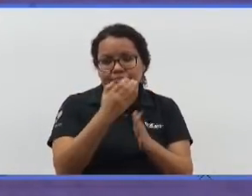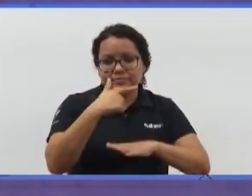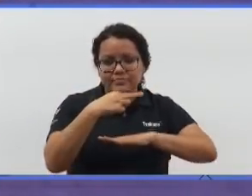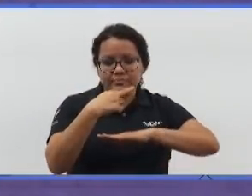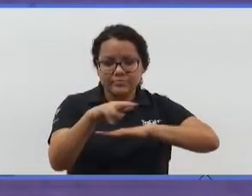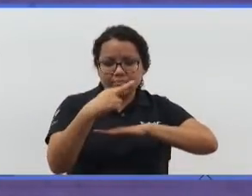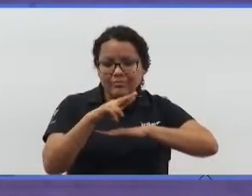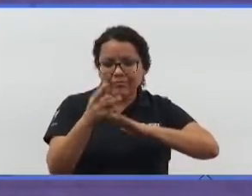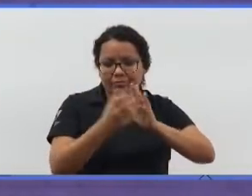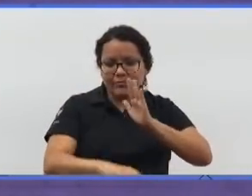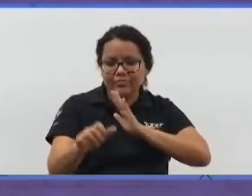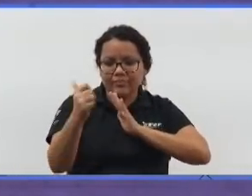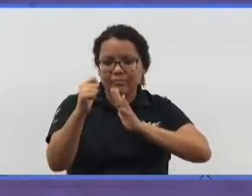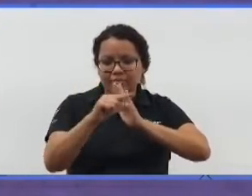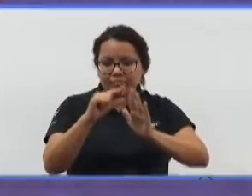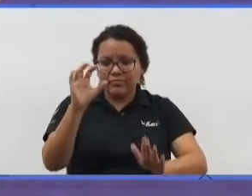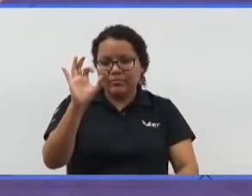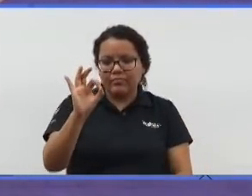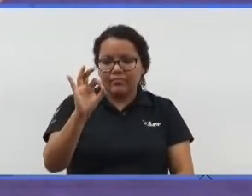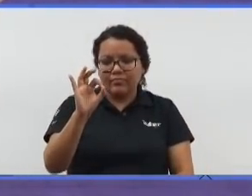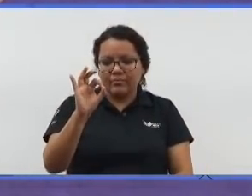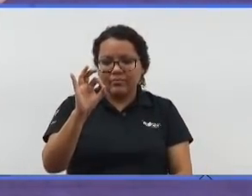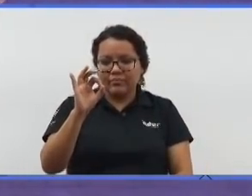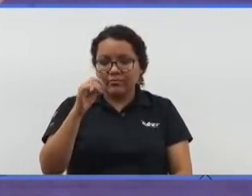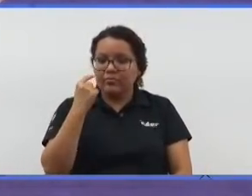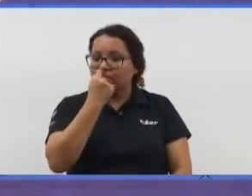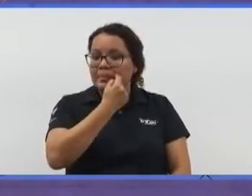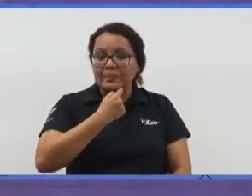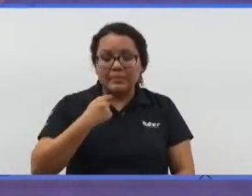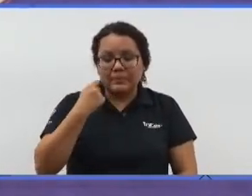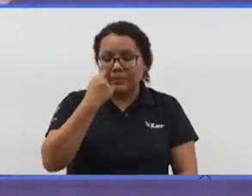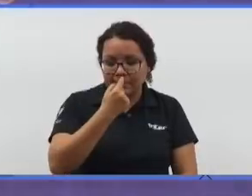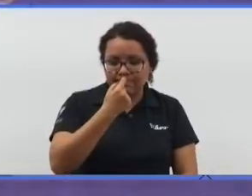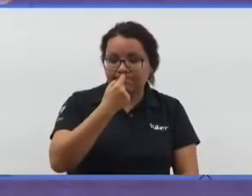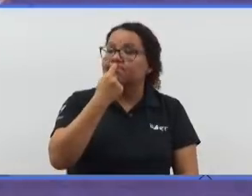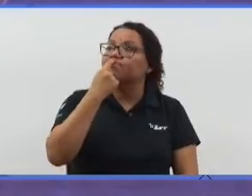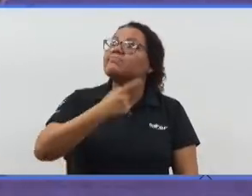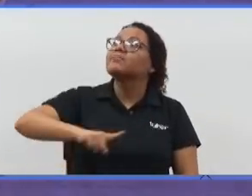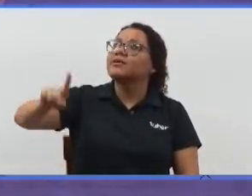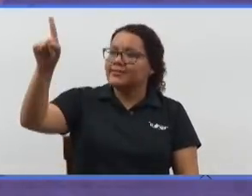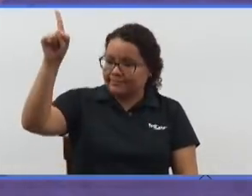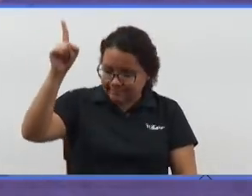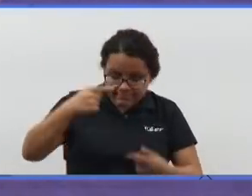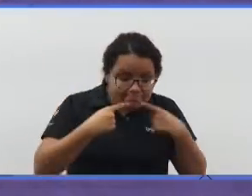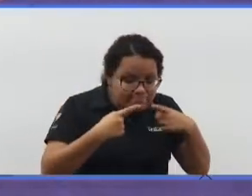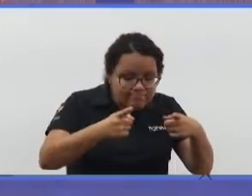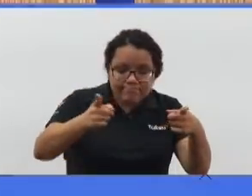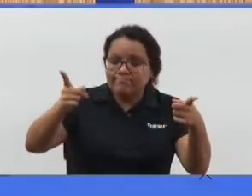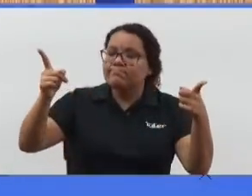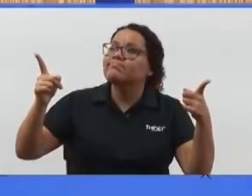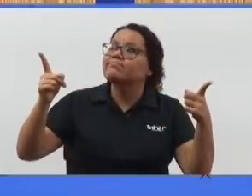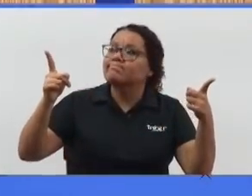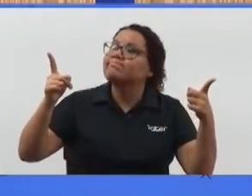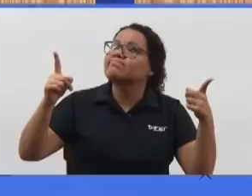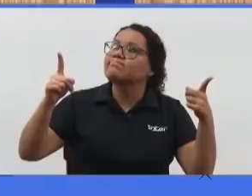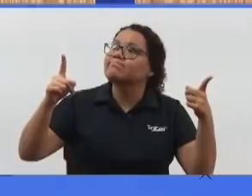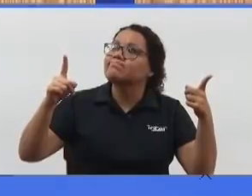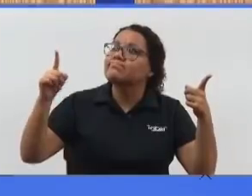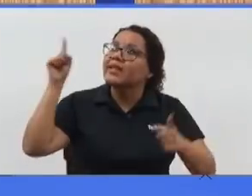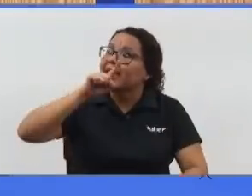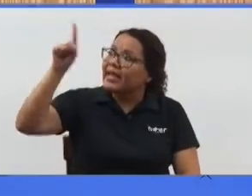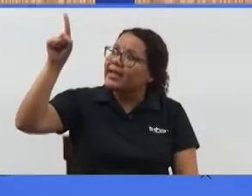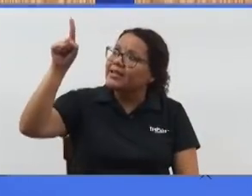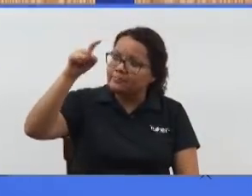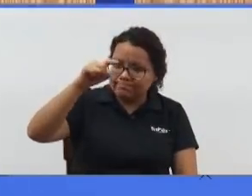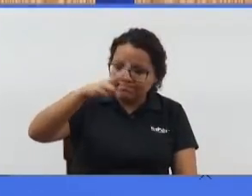19 que si comenzamos con nuestra boca que jesús es el señor y creemos en nuestro corazón